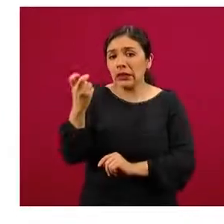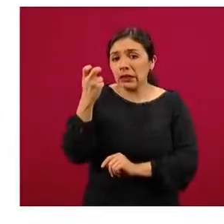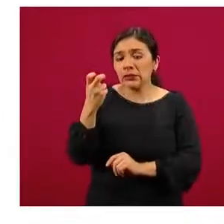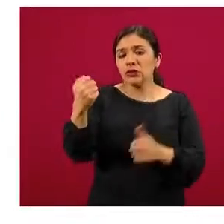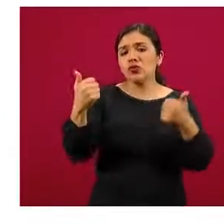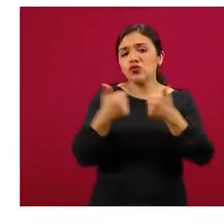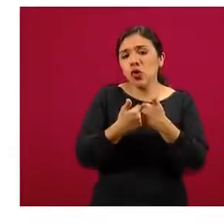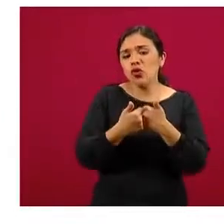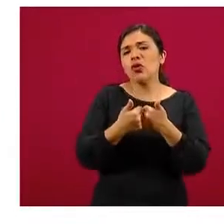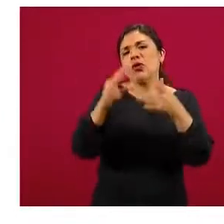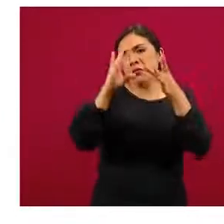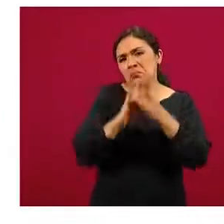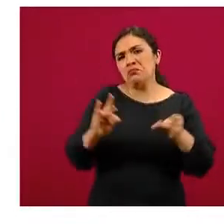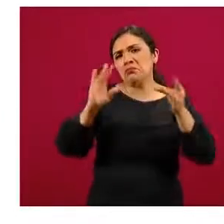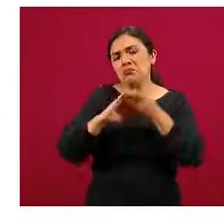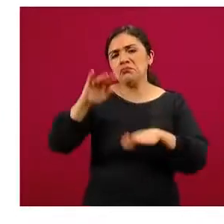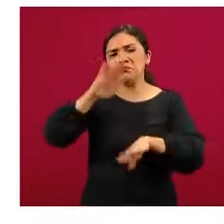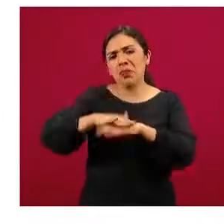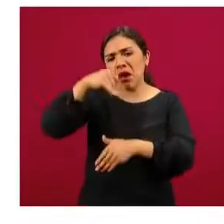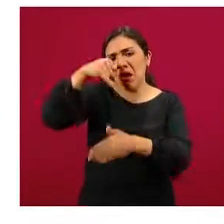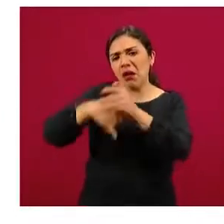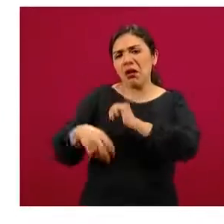Liliana ahorita nos va a contar